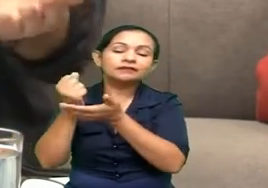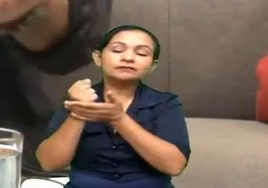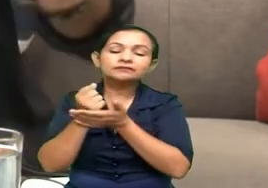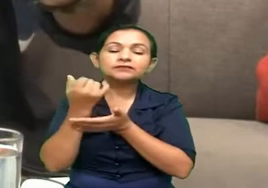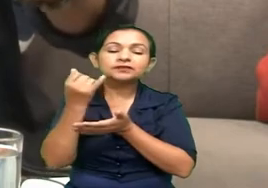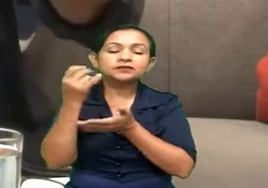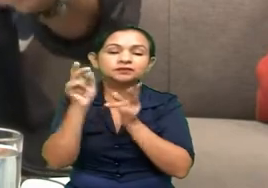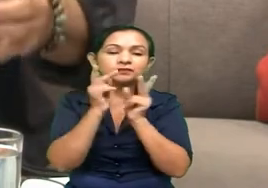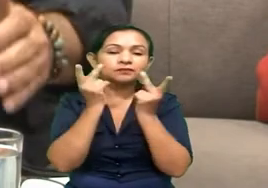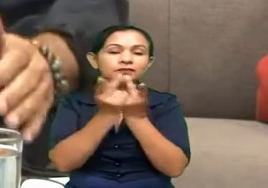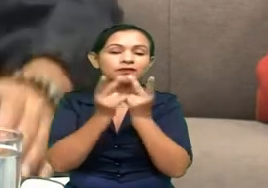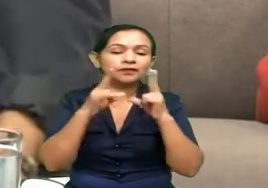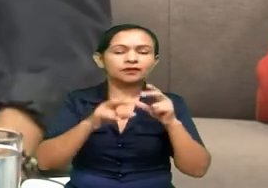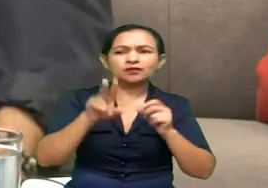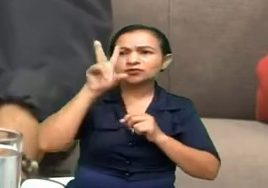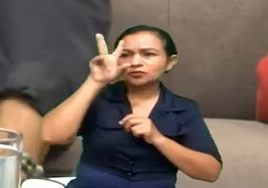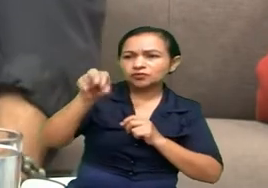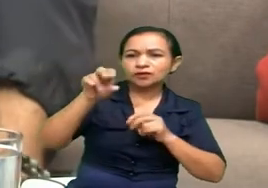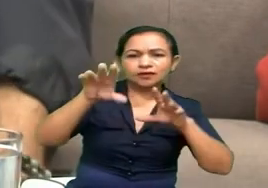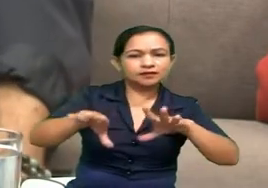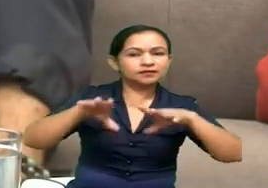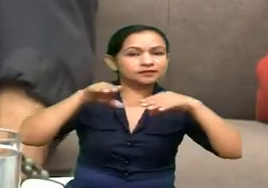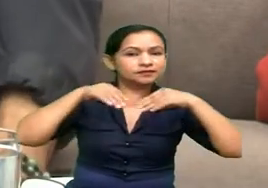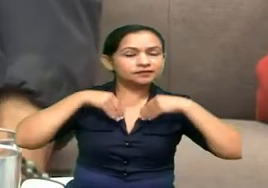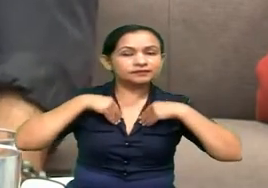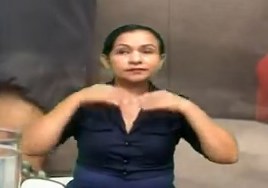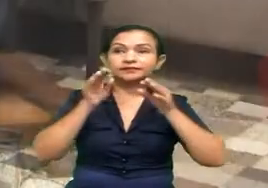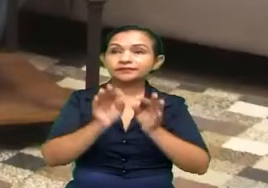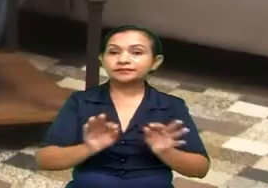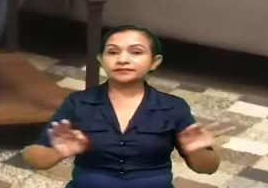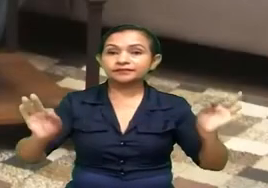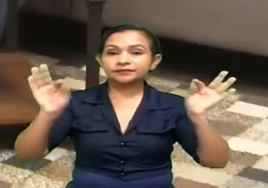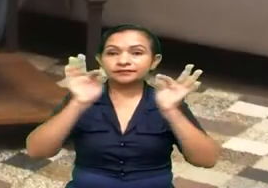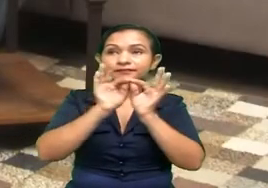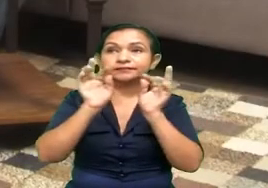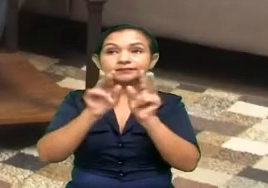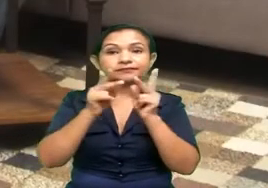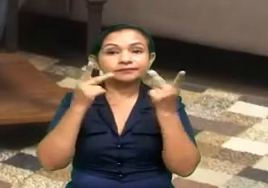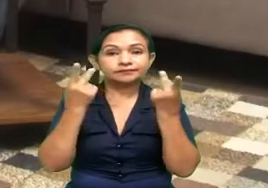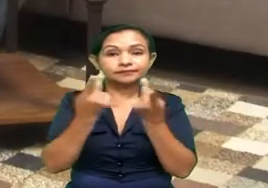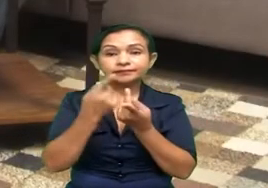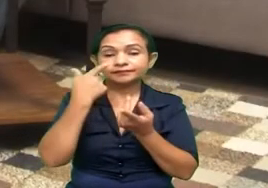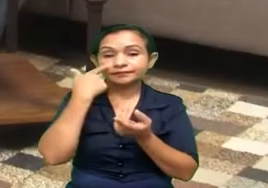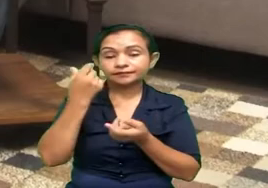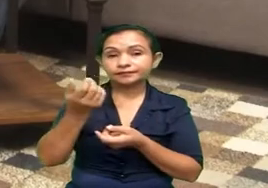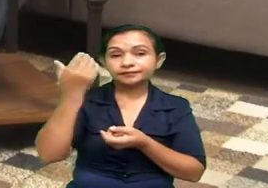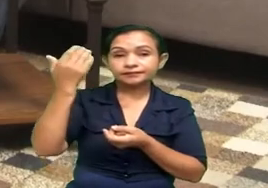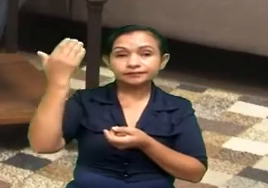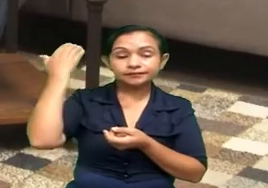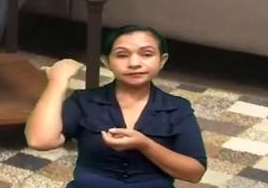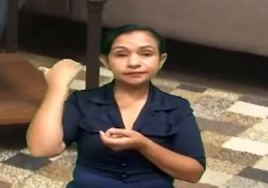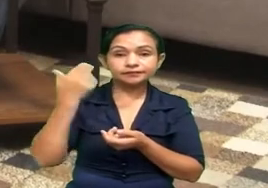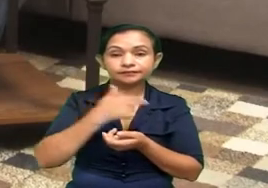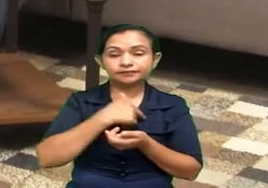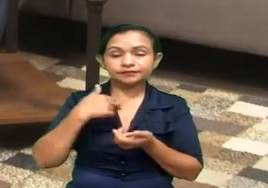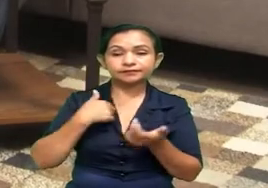de Nicaragua les está negando. Y por eso es importante que el pueblo conozca la historia, claro, para que vea que se está cometiendo nuevamente el mismo error.